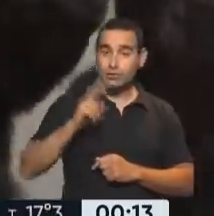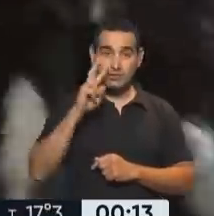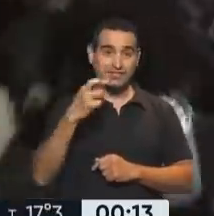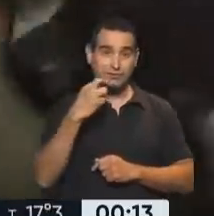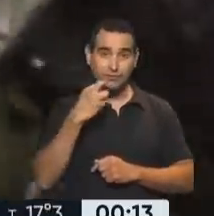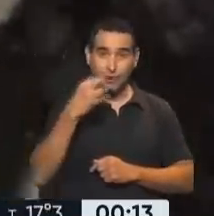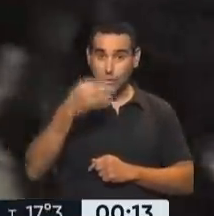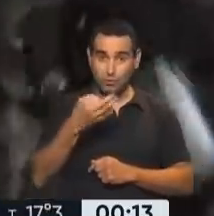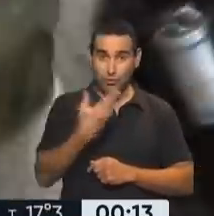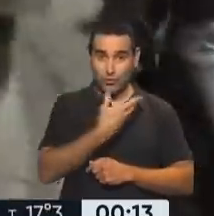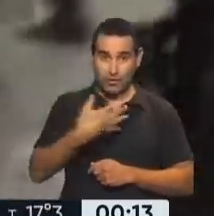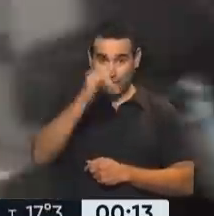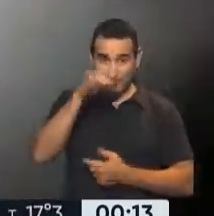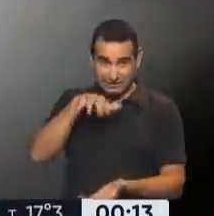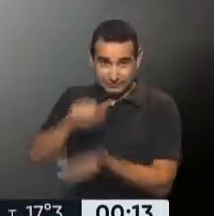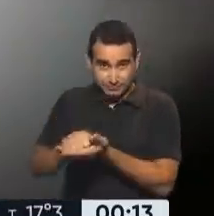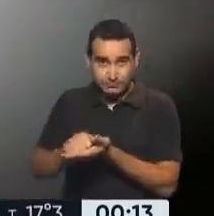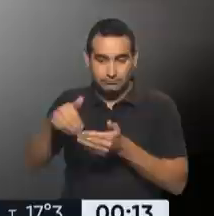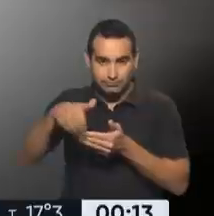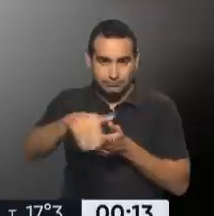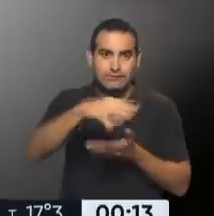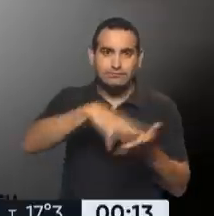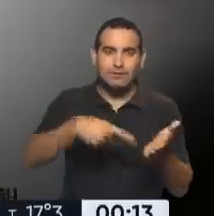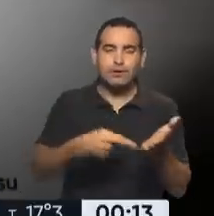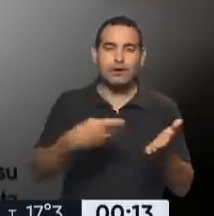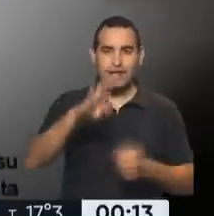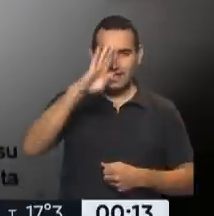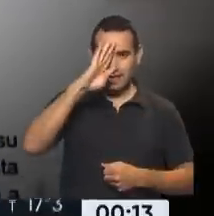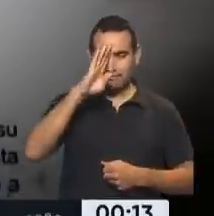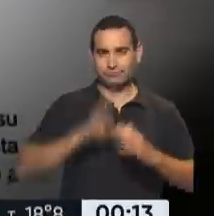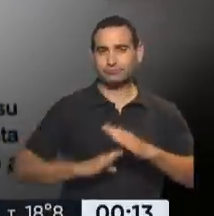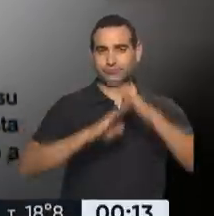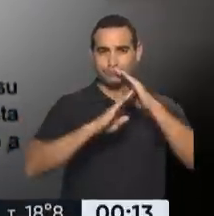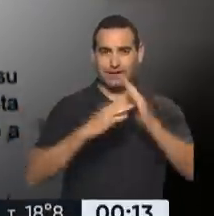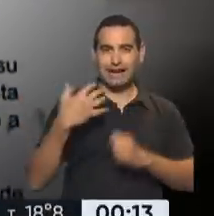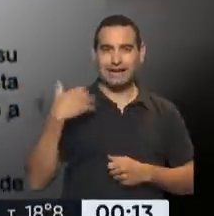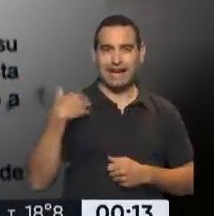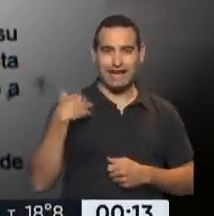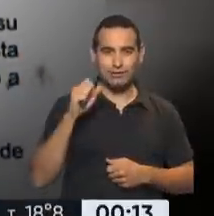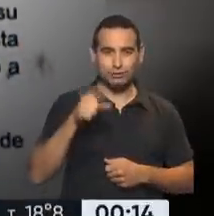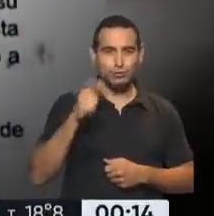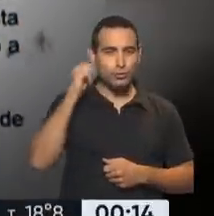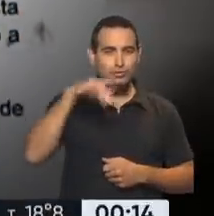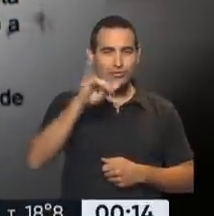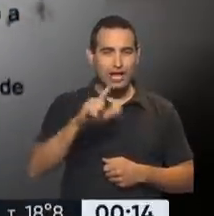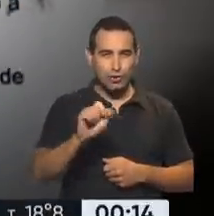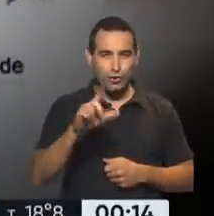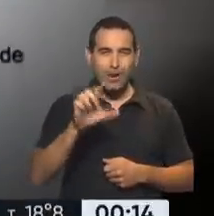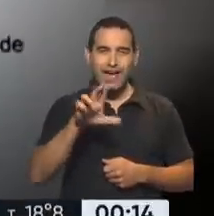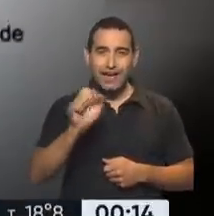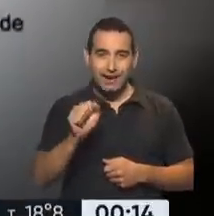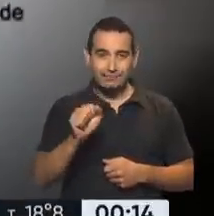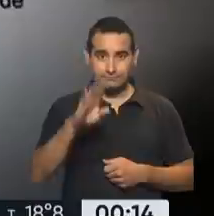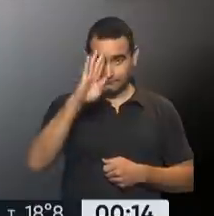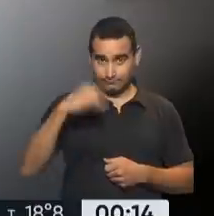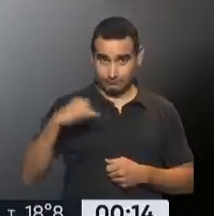días después del golpe, en la que el comandante en jefe de la Fuerza Aérea Boliviana, general Jorge Gonzalo Terceros Lara, dirige